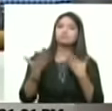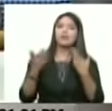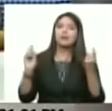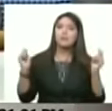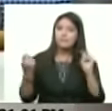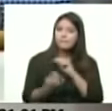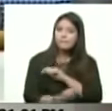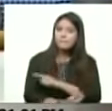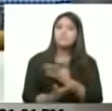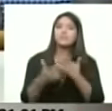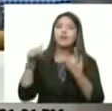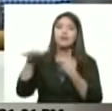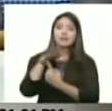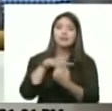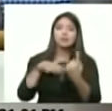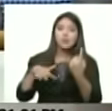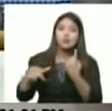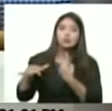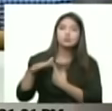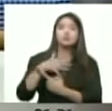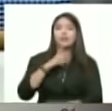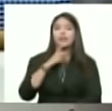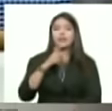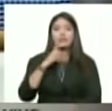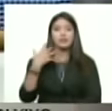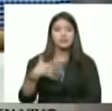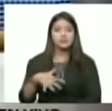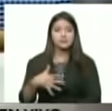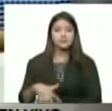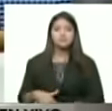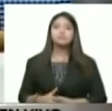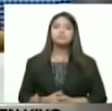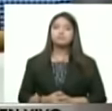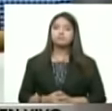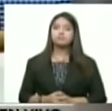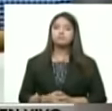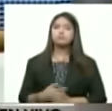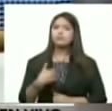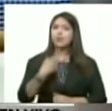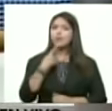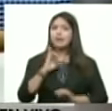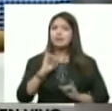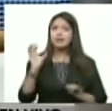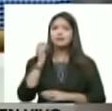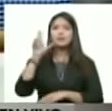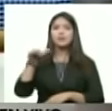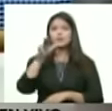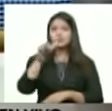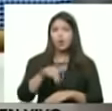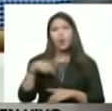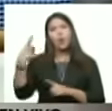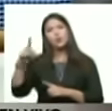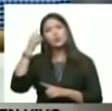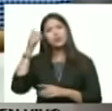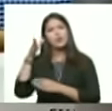transmontar esta situación compleja. Yo lo dije en la Asamblea Nacional y hace unos días en el Teresa